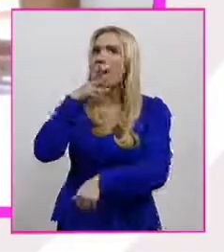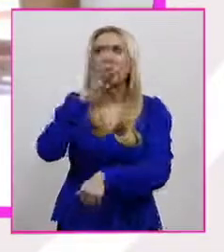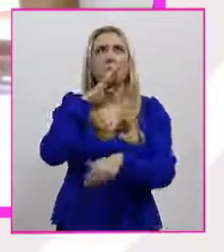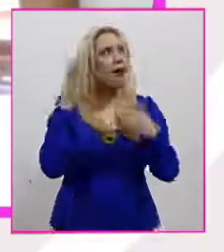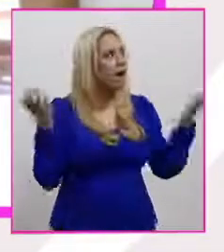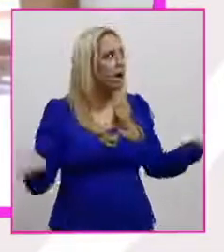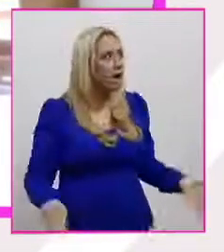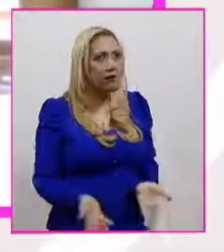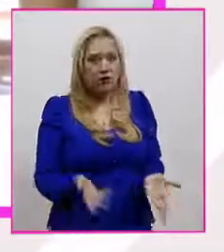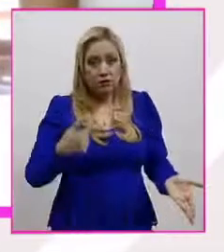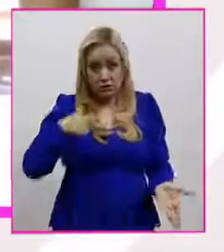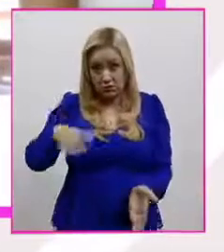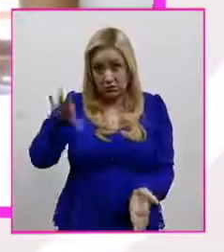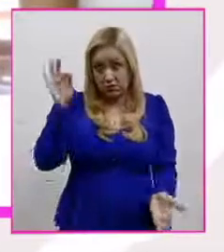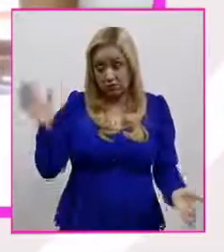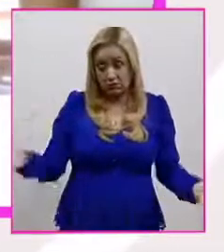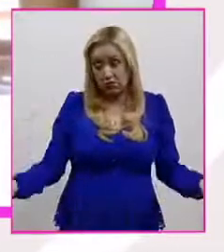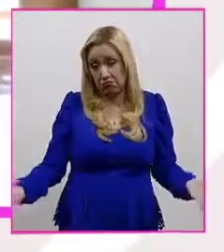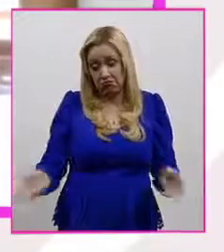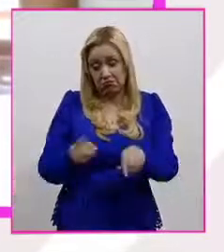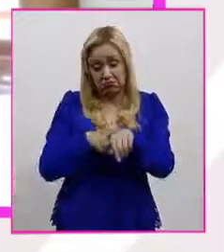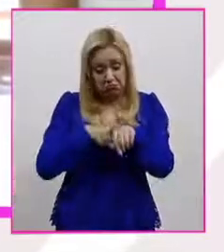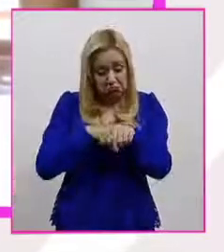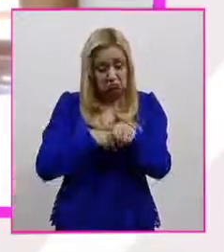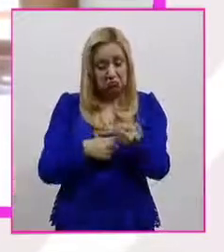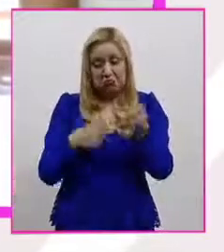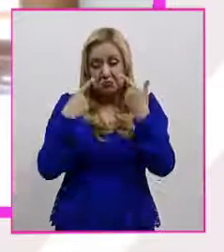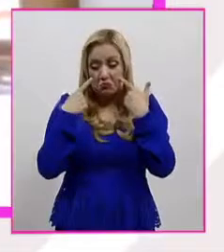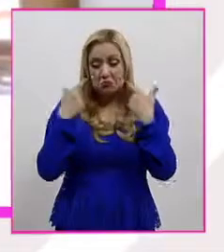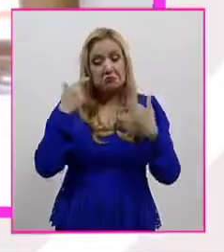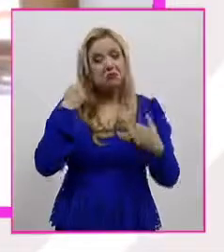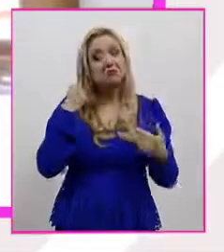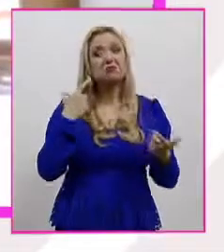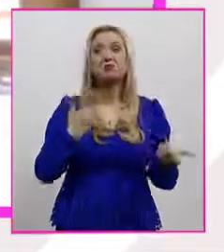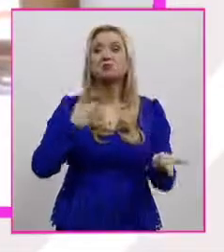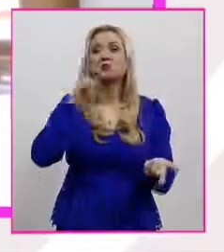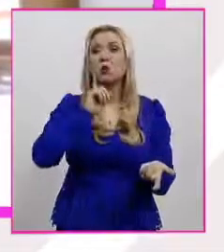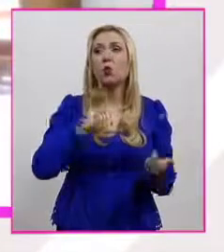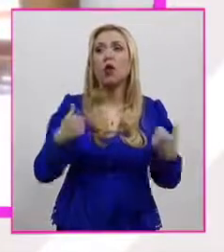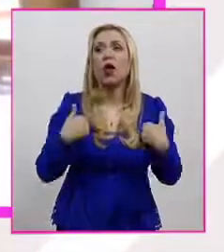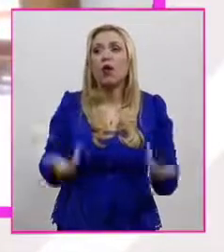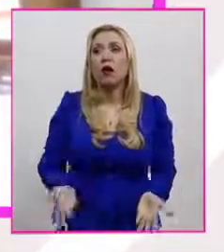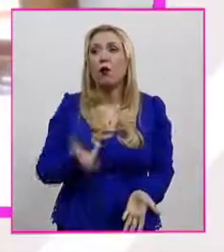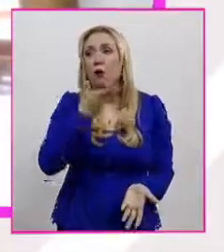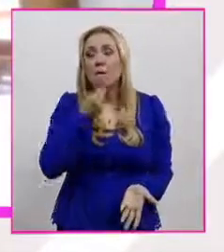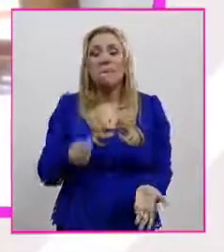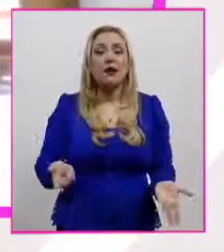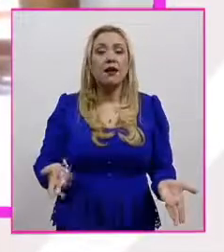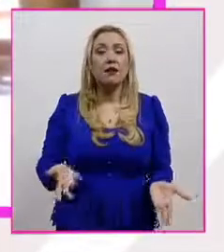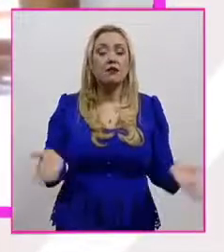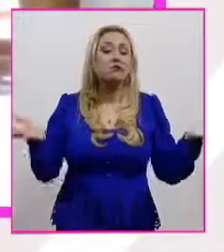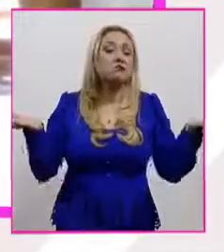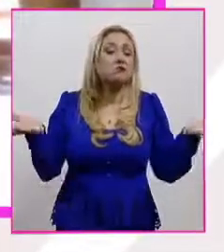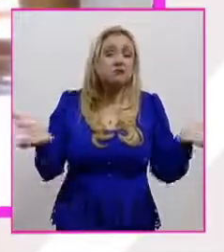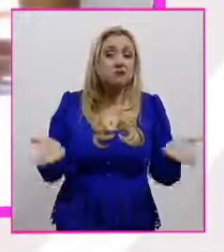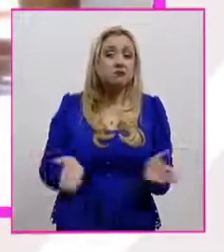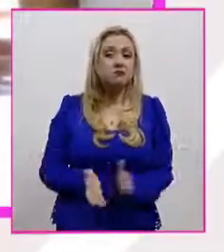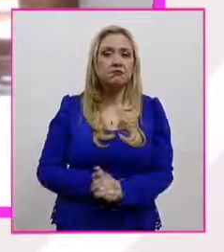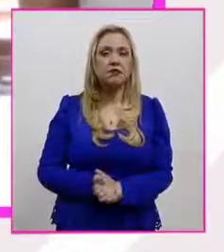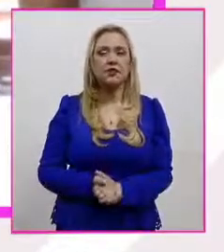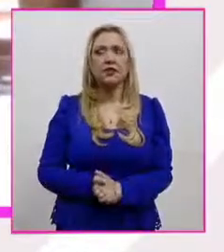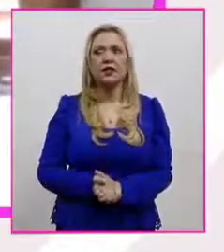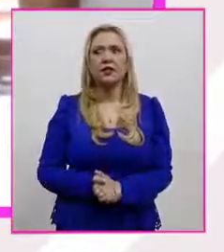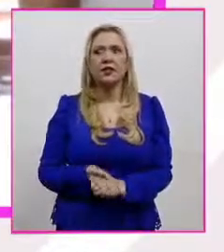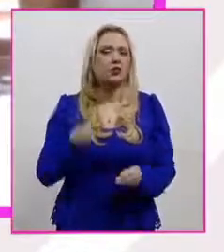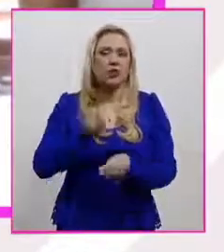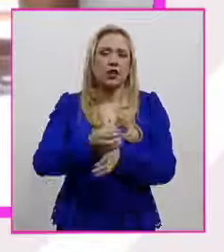escoge el tono de piel con el que nace, uno no escoge el sexo con el que nace, uno no escoge eh,